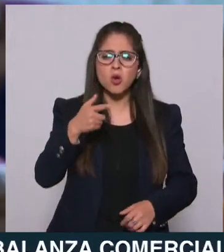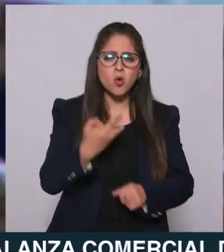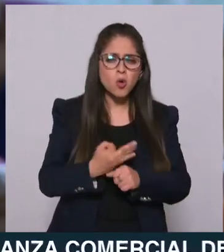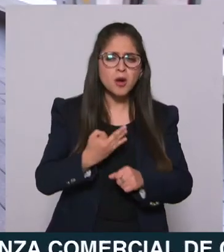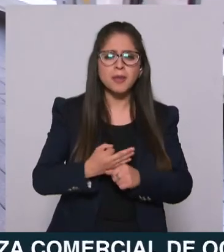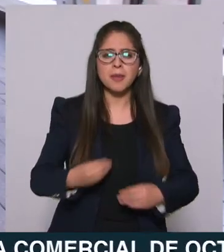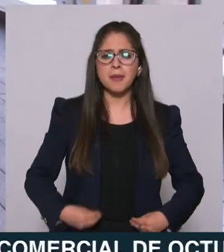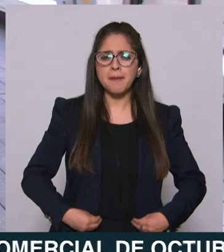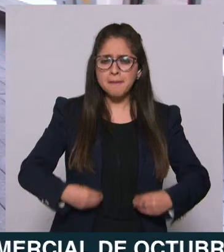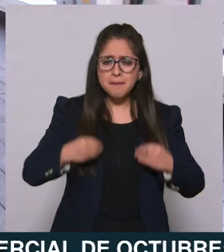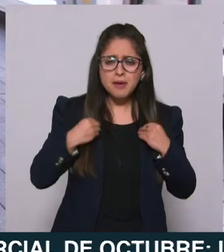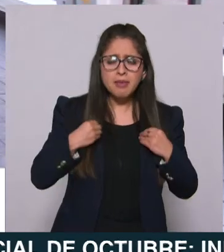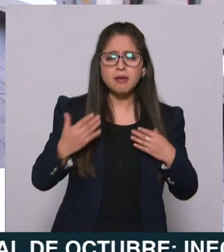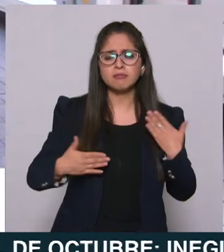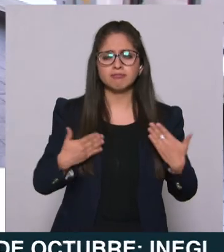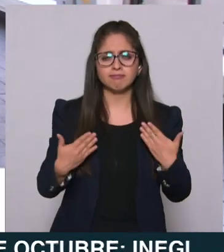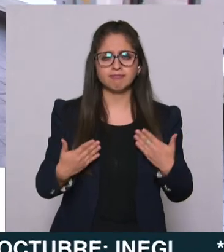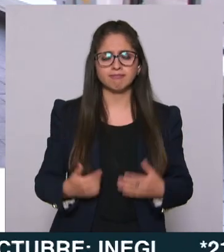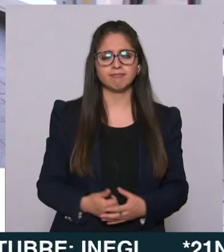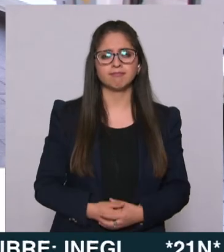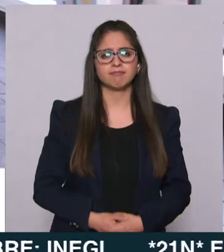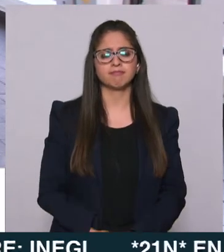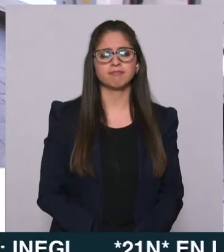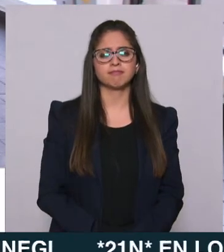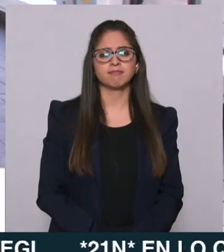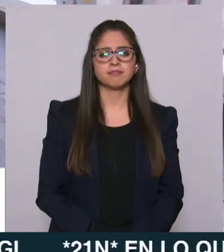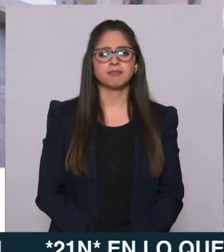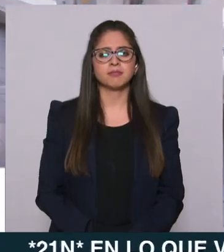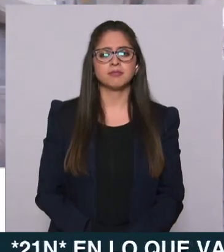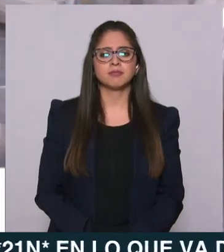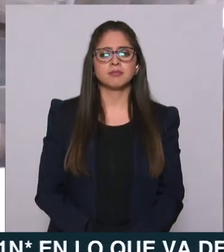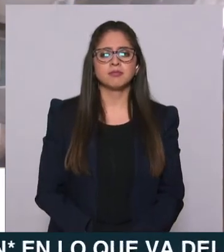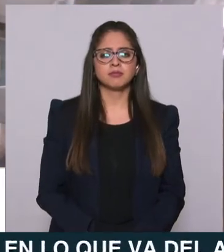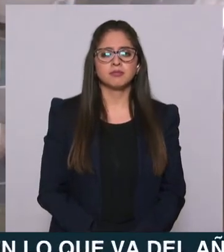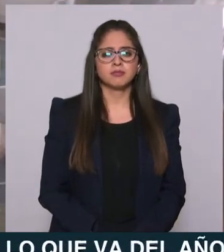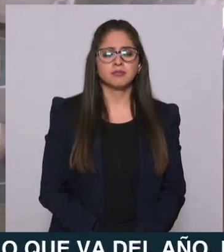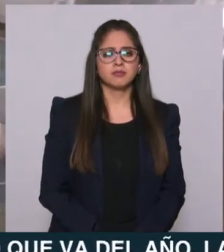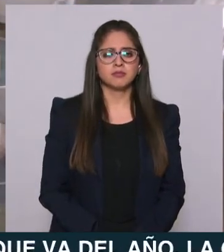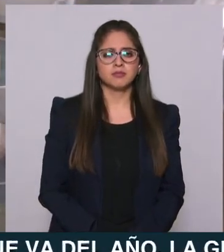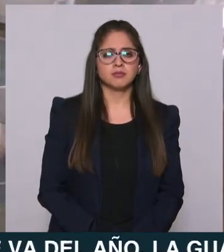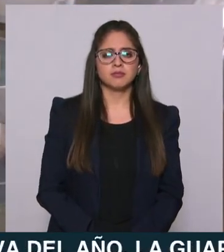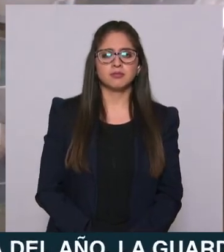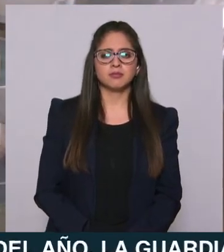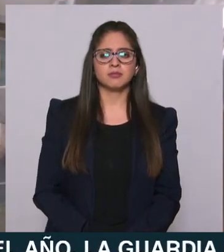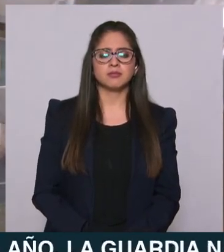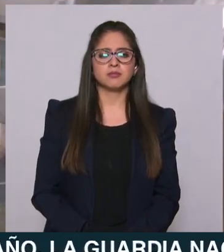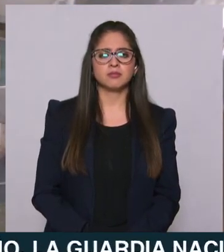que tenemos. Con imágenes de Joel Arias, Víctor Diego, 21 Noticias.